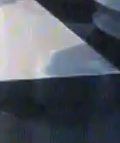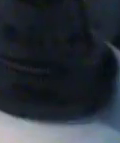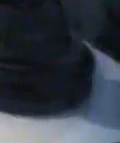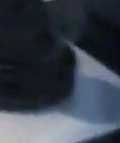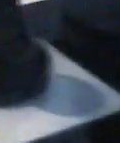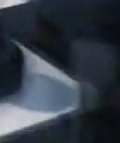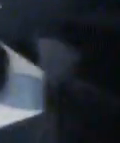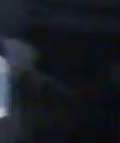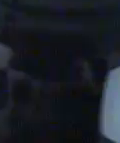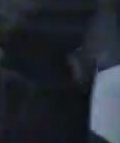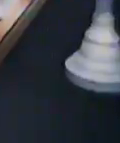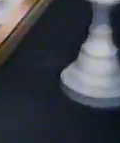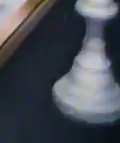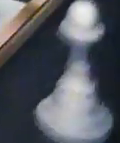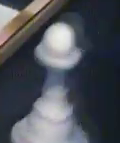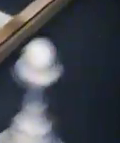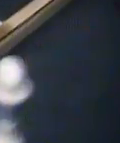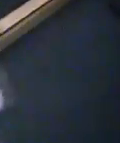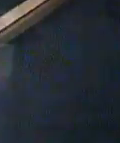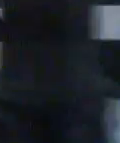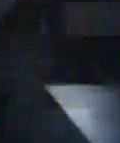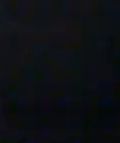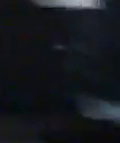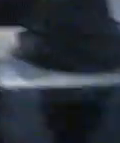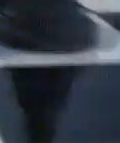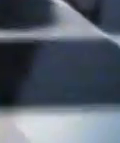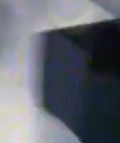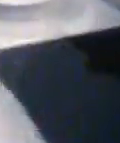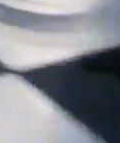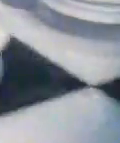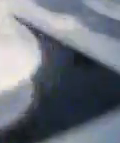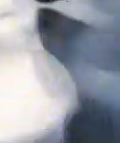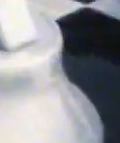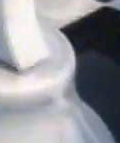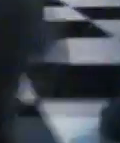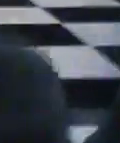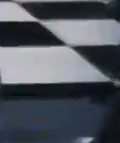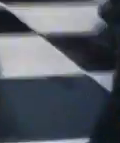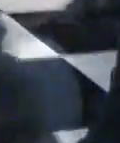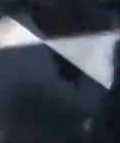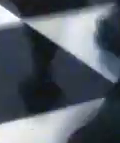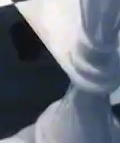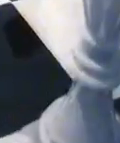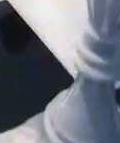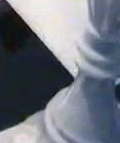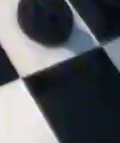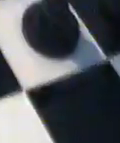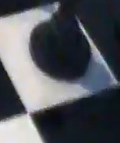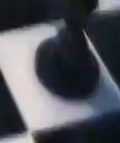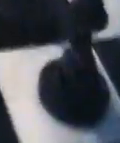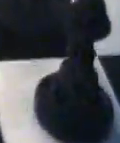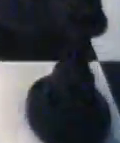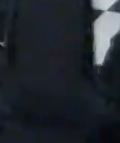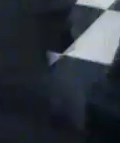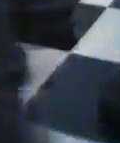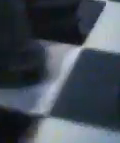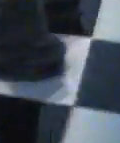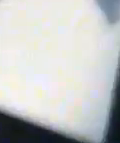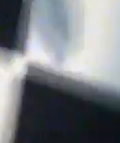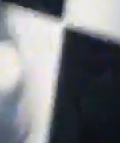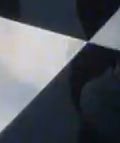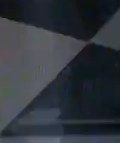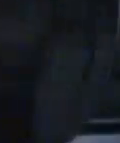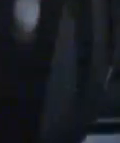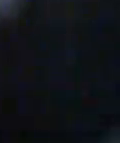Opinión y debate sobre temas de actualidad, sin polémicas ni prejuicios, porque la verdad